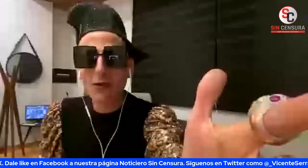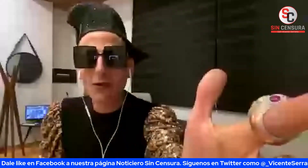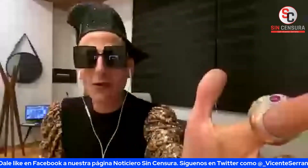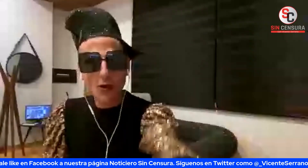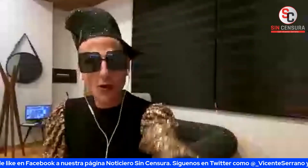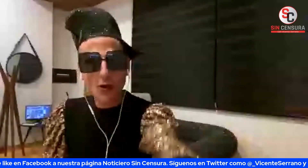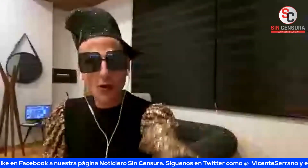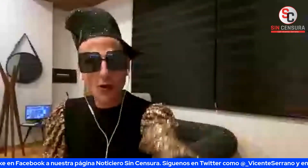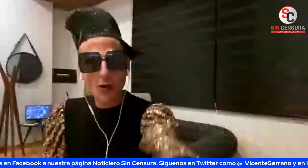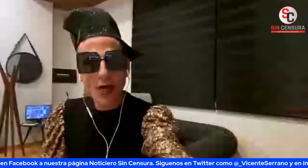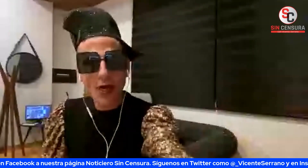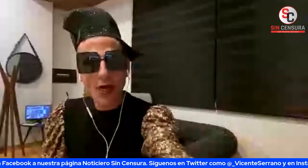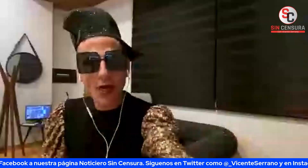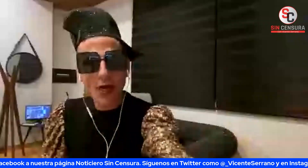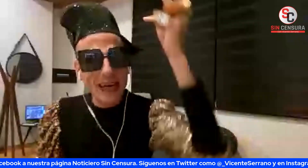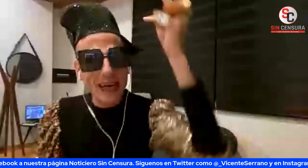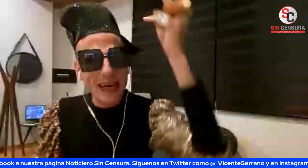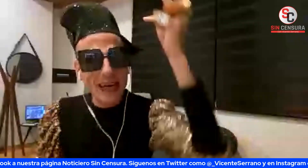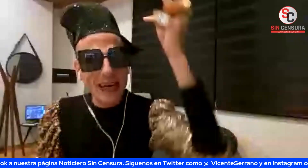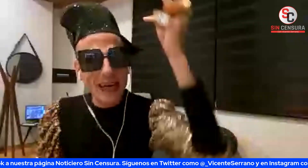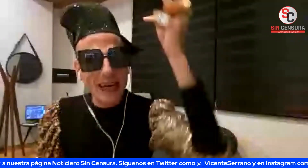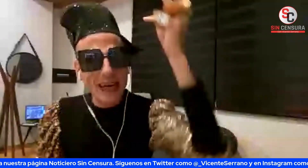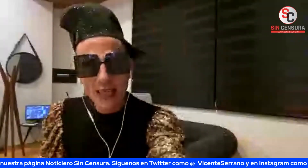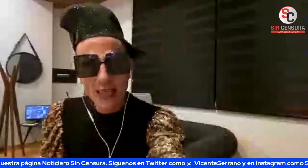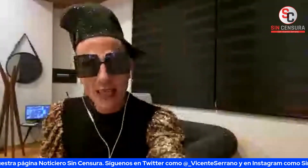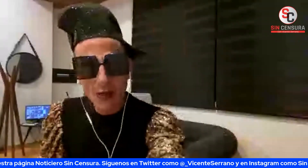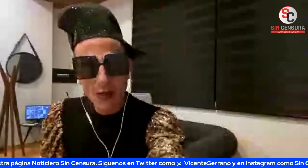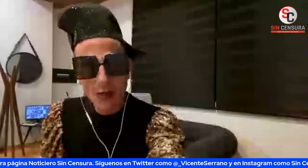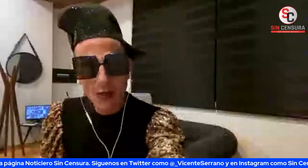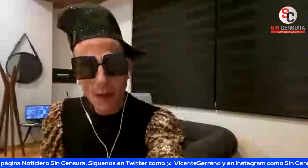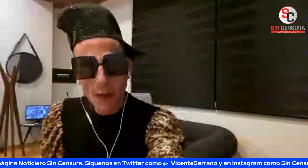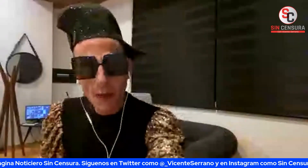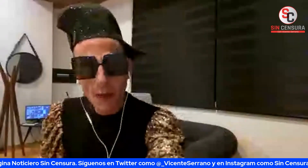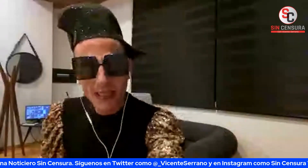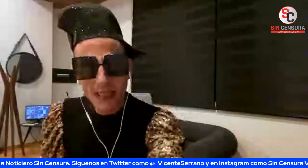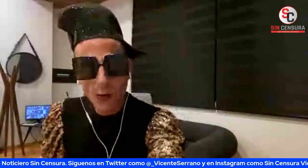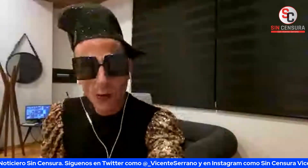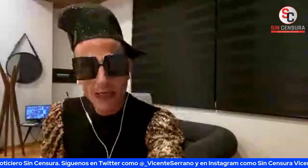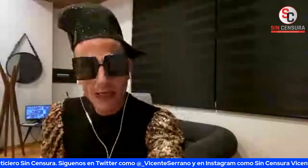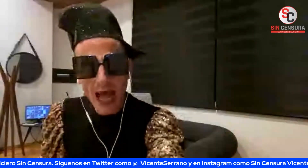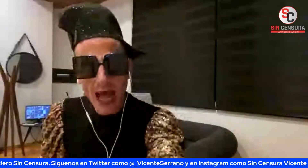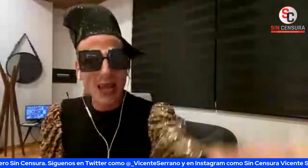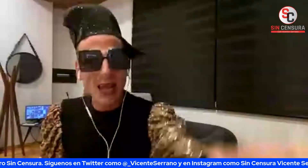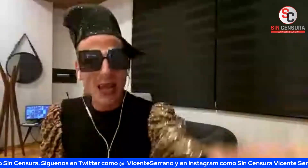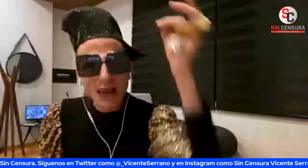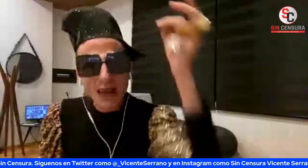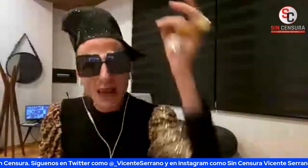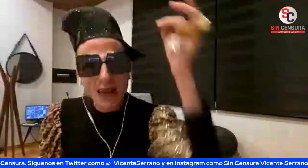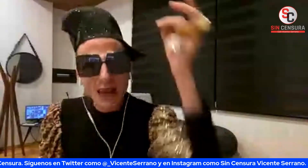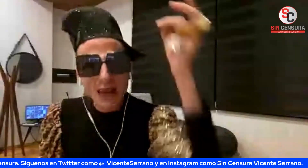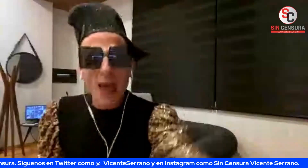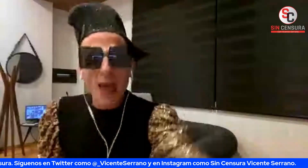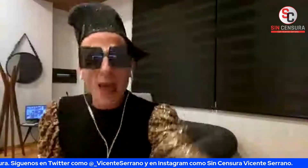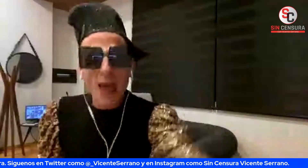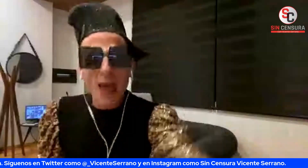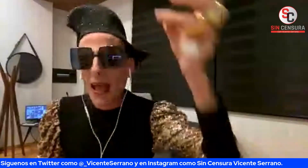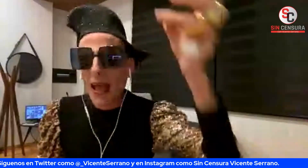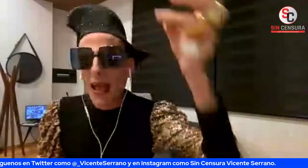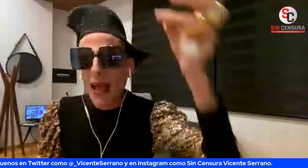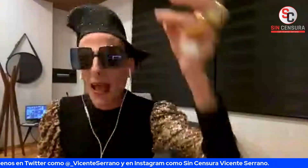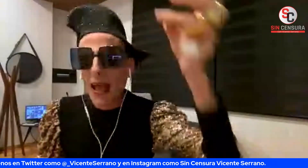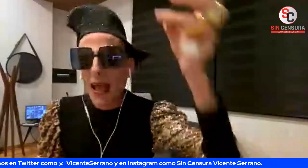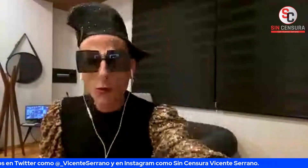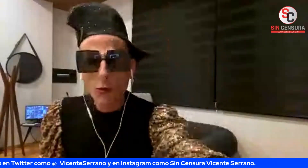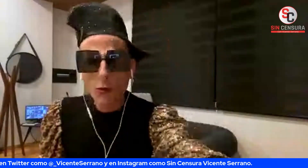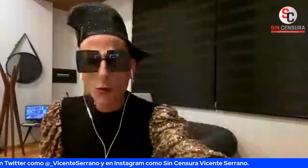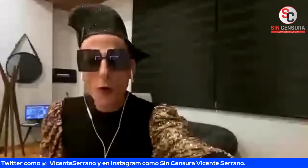pandemia, infraestructura más no poder, récord de turistas, ya siendo el segundo país que más recibe turistas, récord